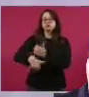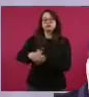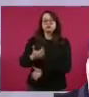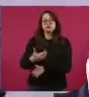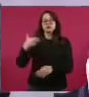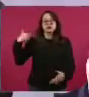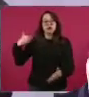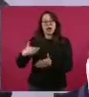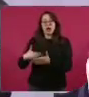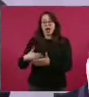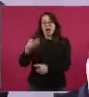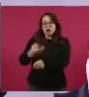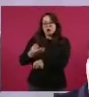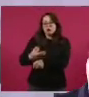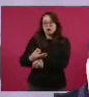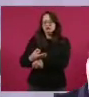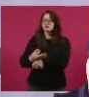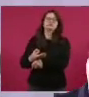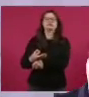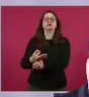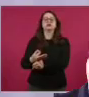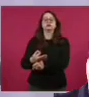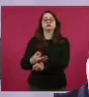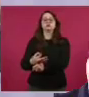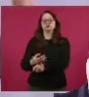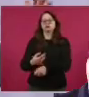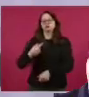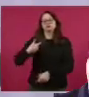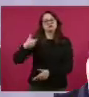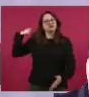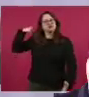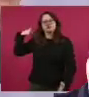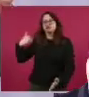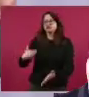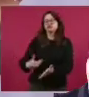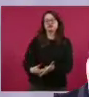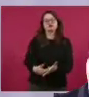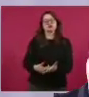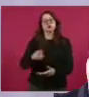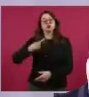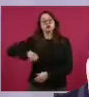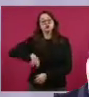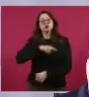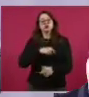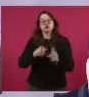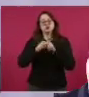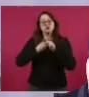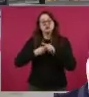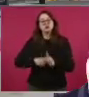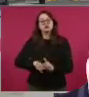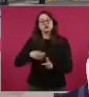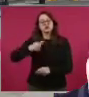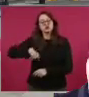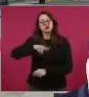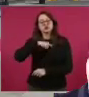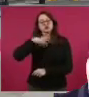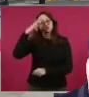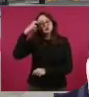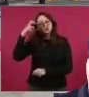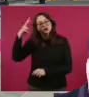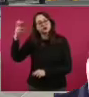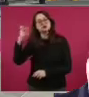sino desde que inició nuestro sueño. Y hablo por todos los deportistas y cada uno de los que están aquí. Creo